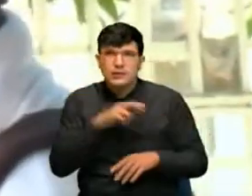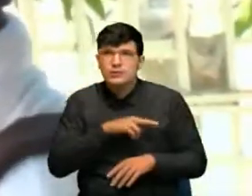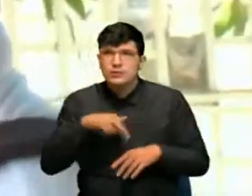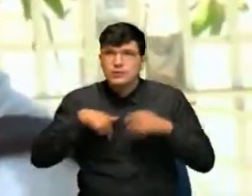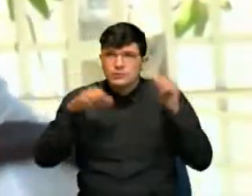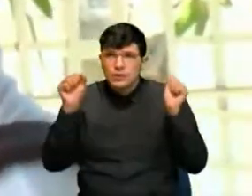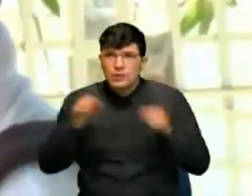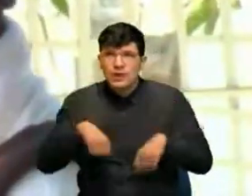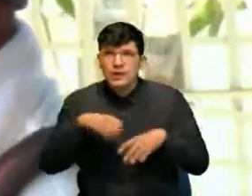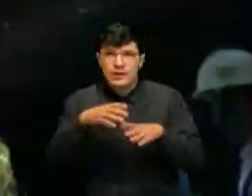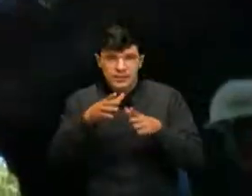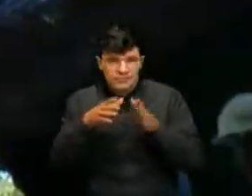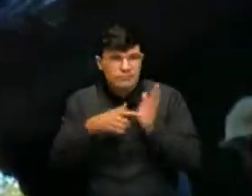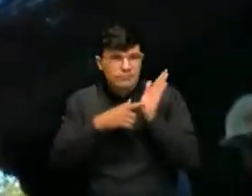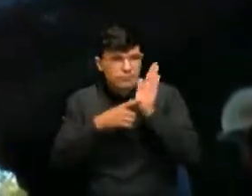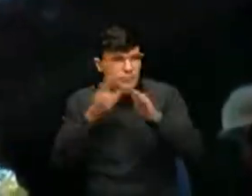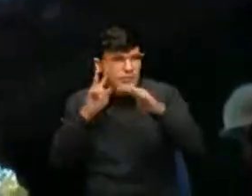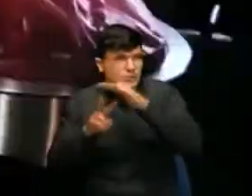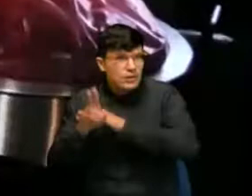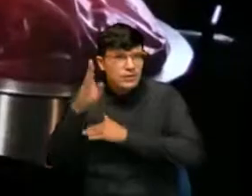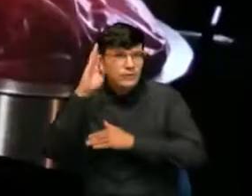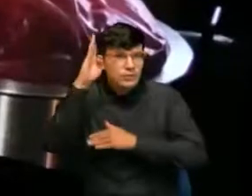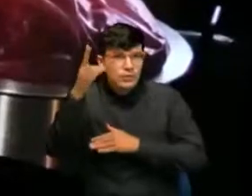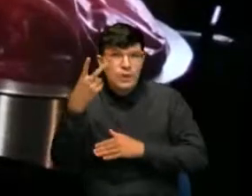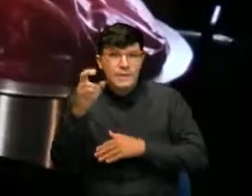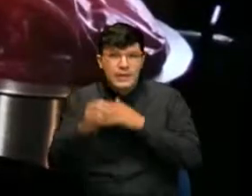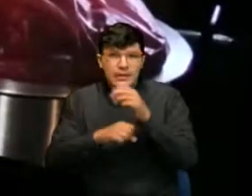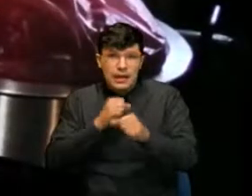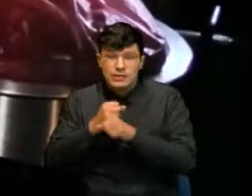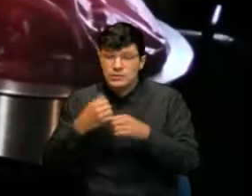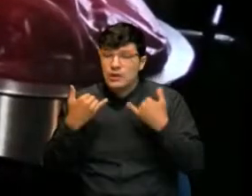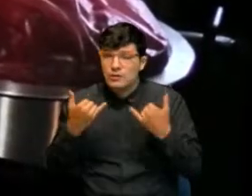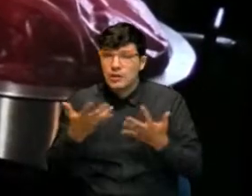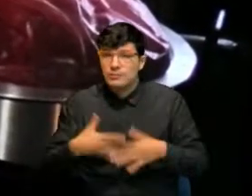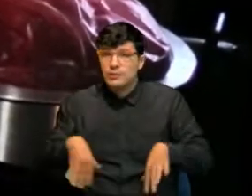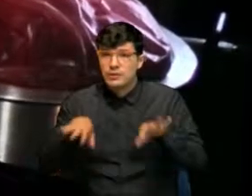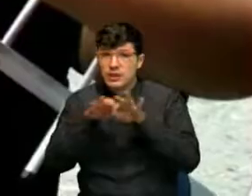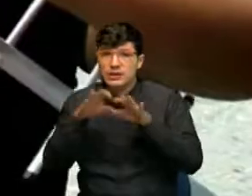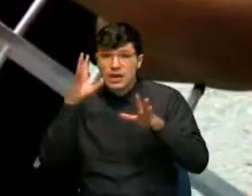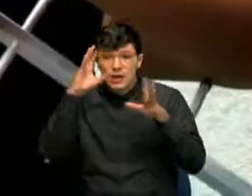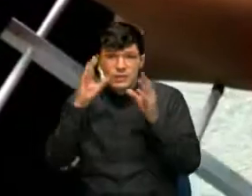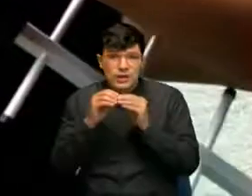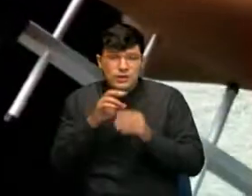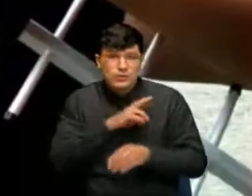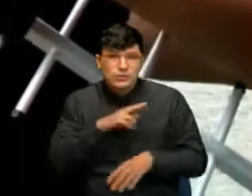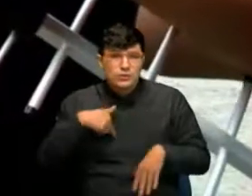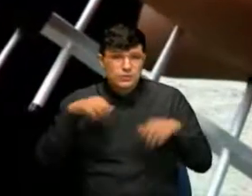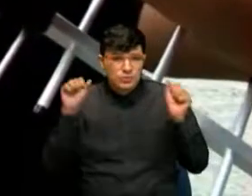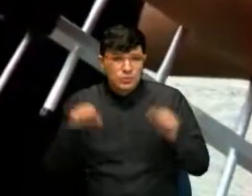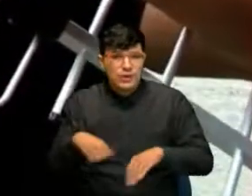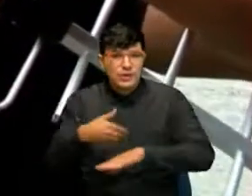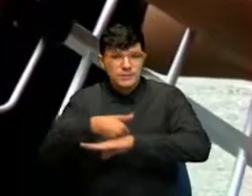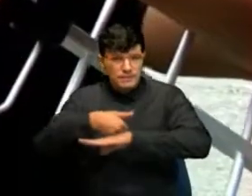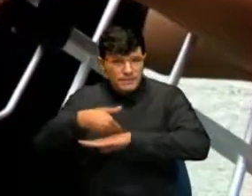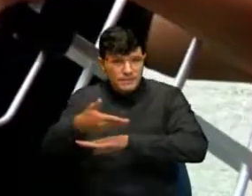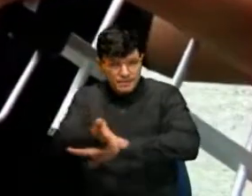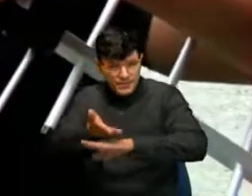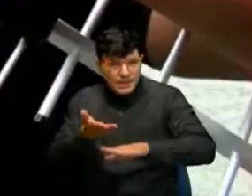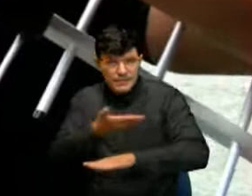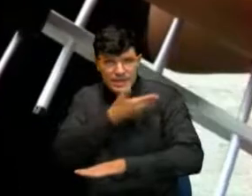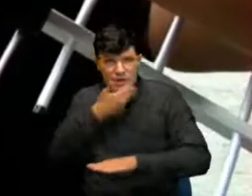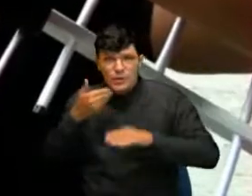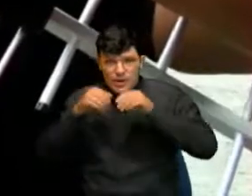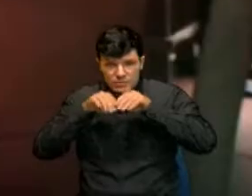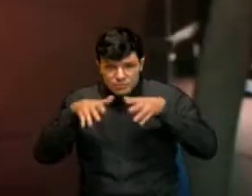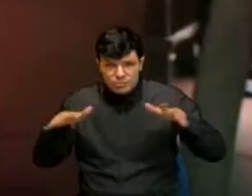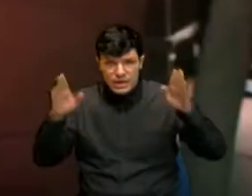espectro a 20 años, es el doble lo que se podía hasta hoy. Eso tiene un impacto muy importante porque es que nos va a permitir exigirle una mayor cobertura a los operadores, y